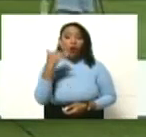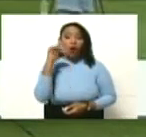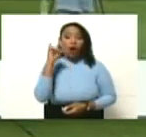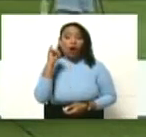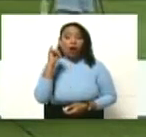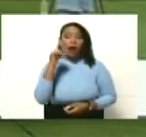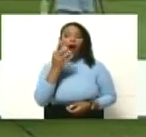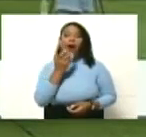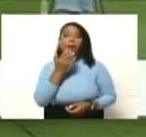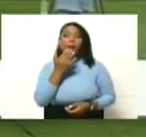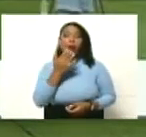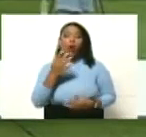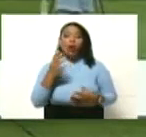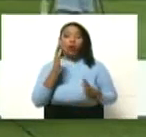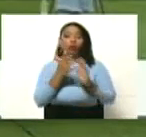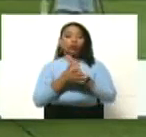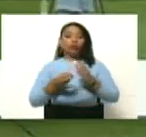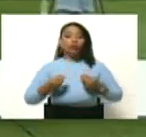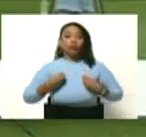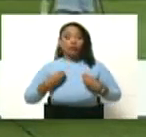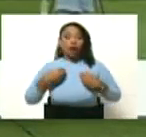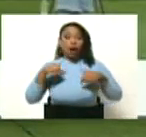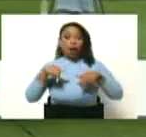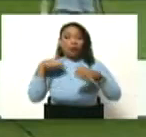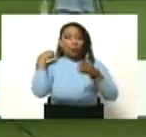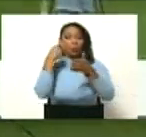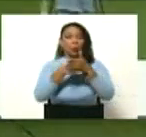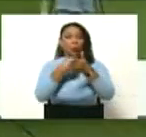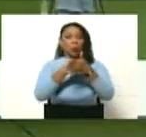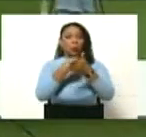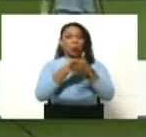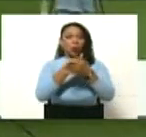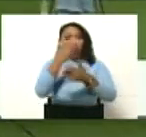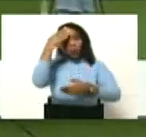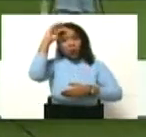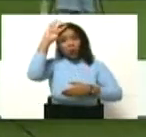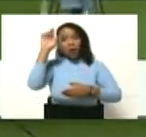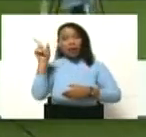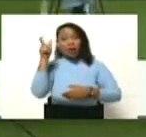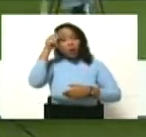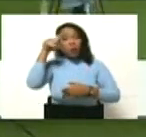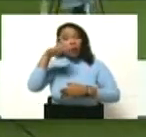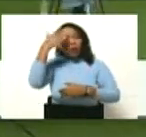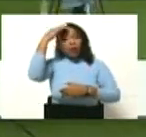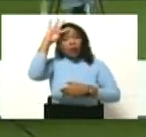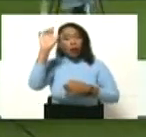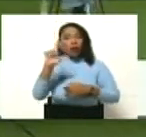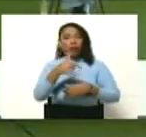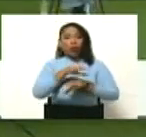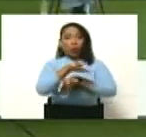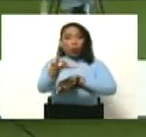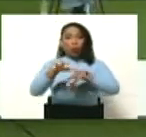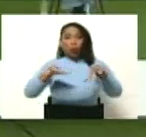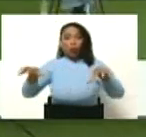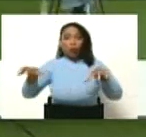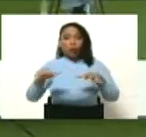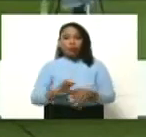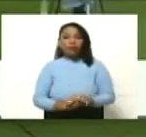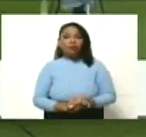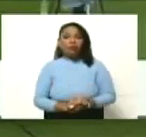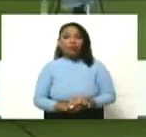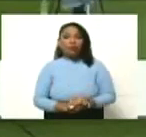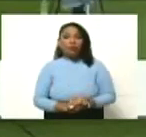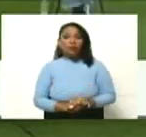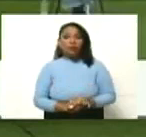sobrevivido a todas estas luchas Cuba si el pueblo cubano hubiese estado dividido.